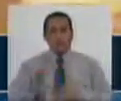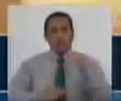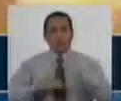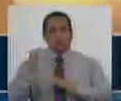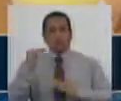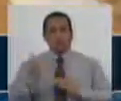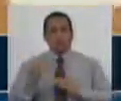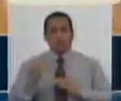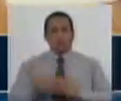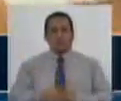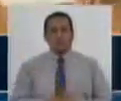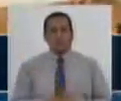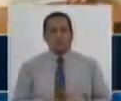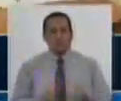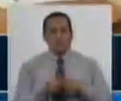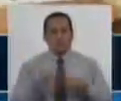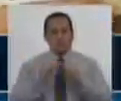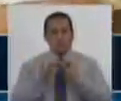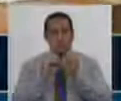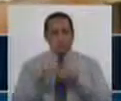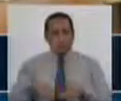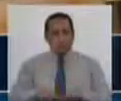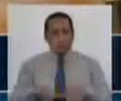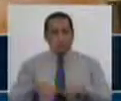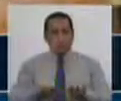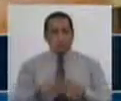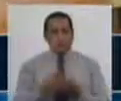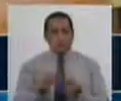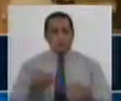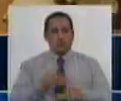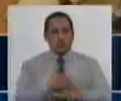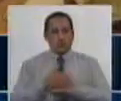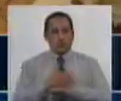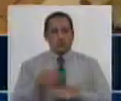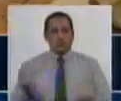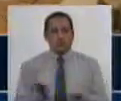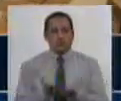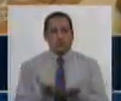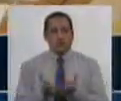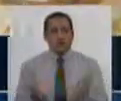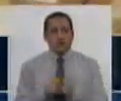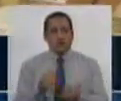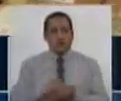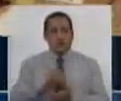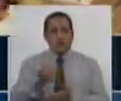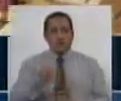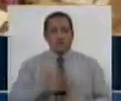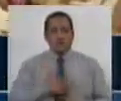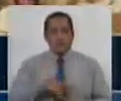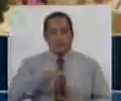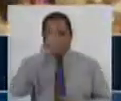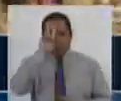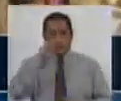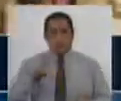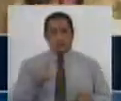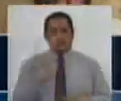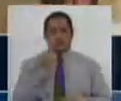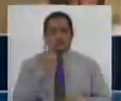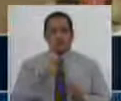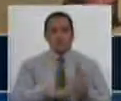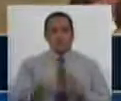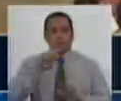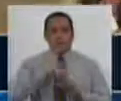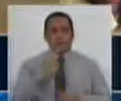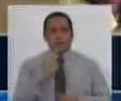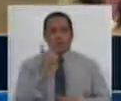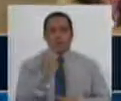construcción, confección de mobiliario escolar a través de compras a mi Perú. Solo este proyecto son más de